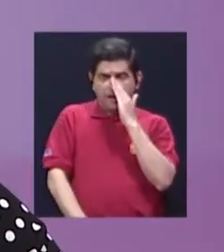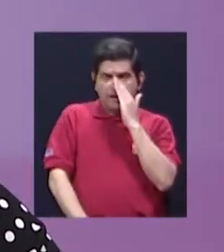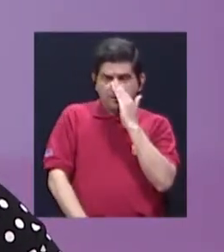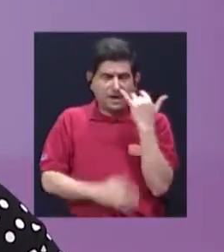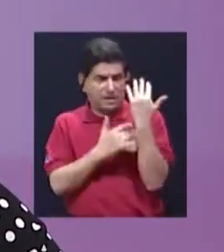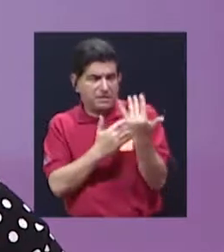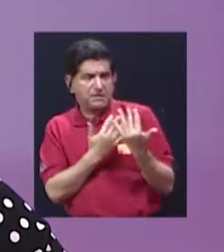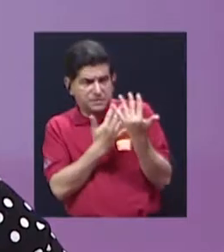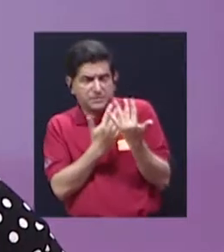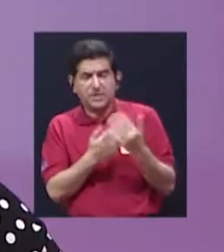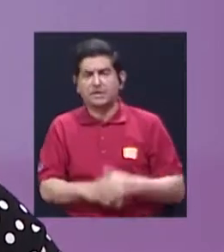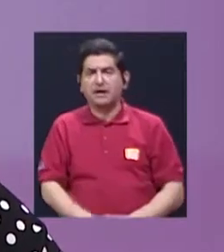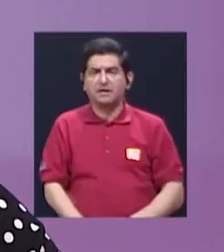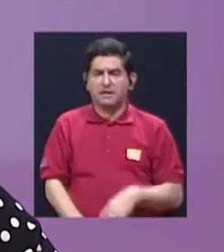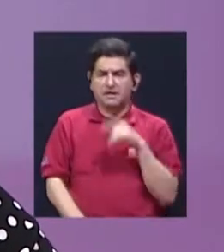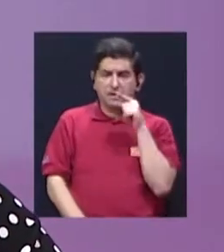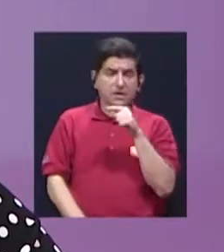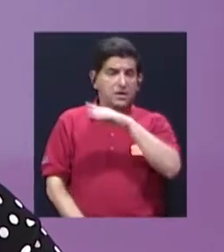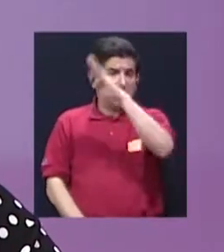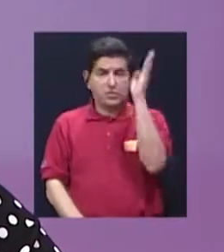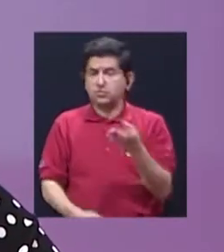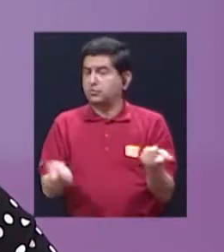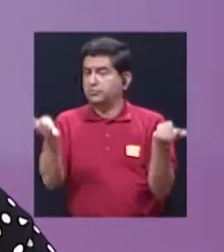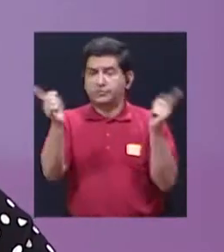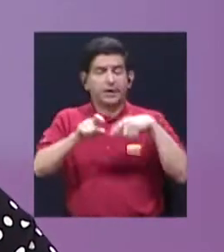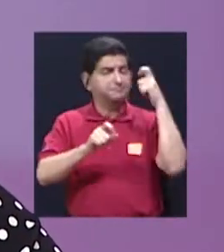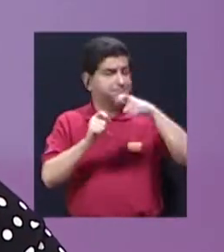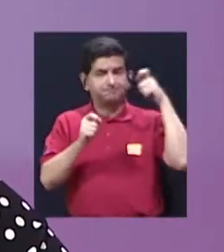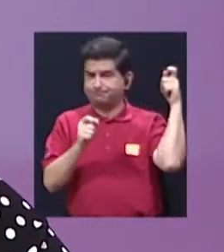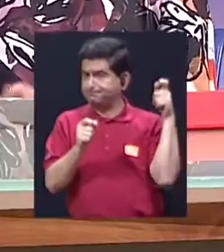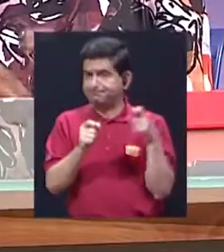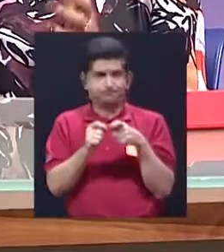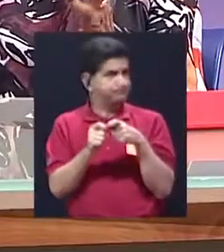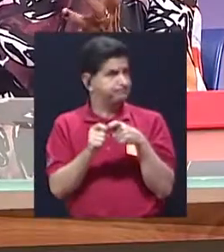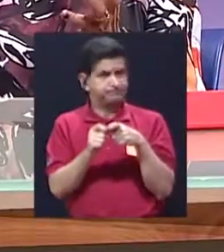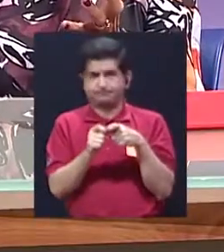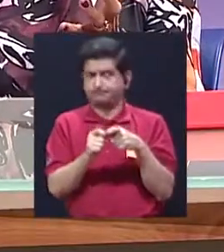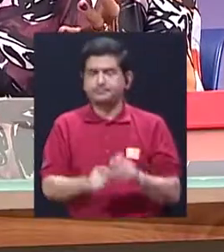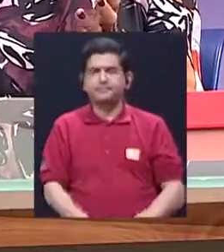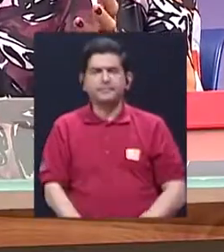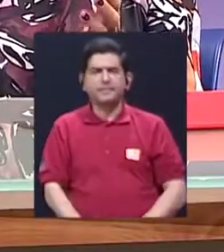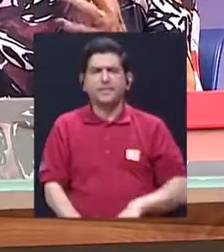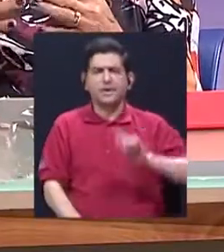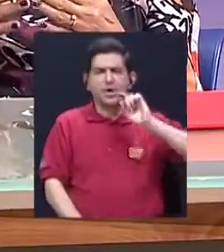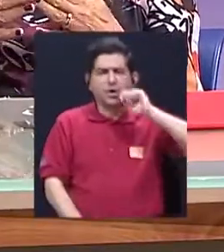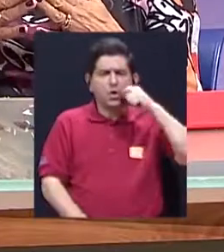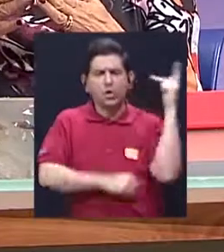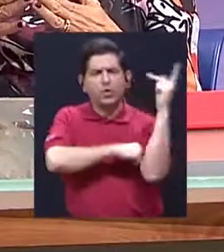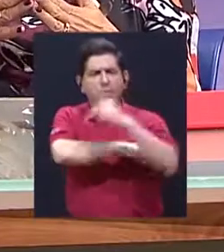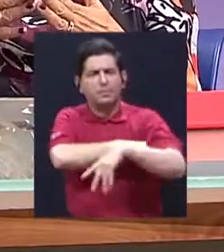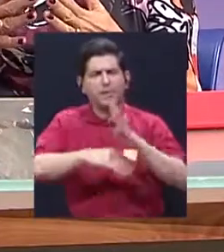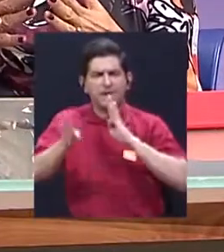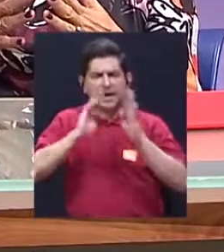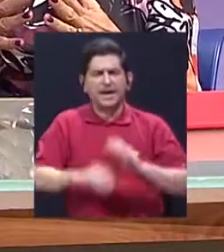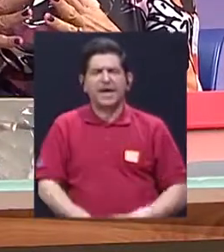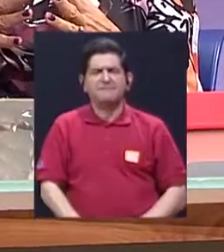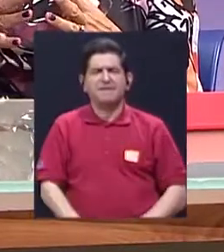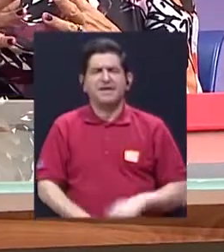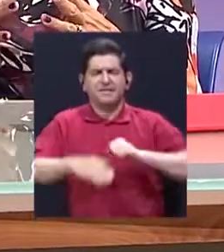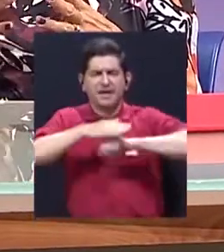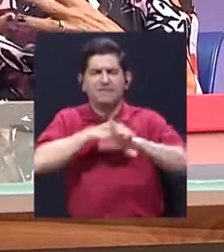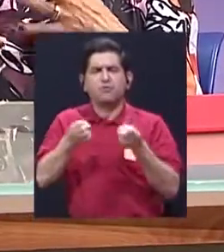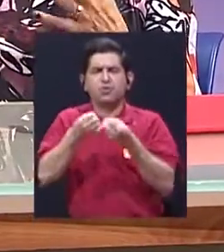desgraciadamente, eso nunca se va a llegar a concretar. El Código Penal habla de aborto impune.